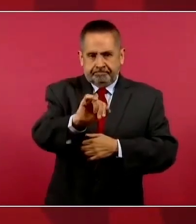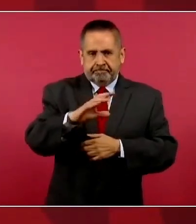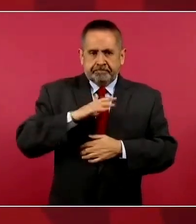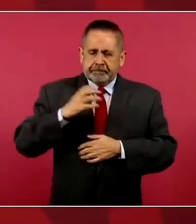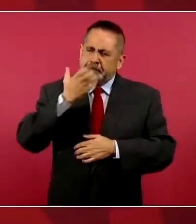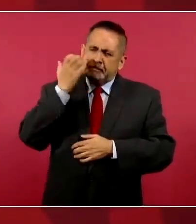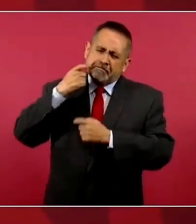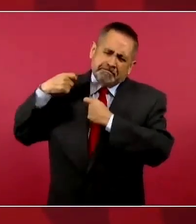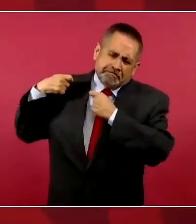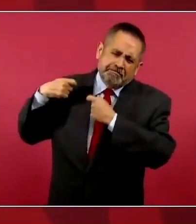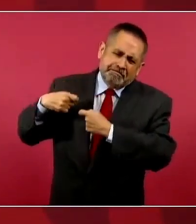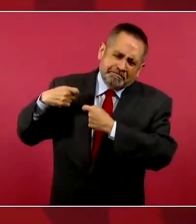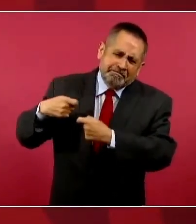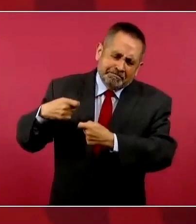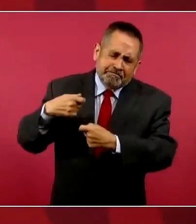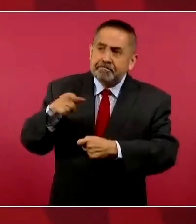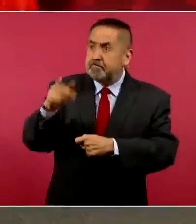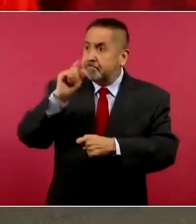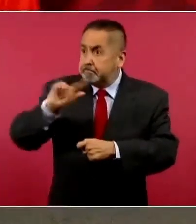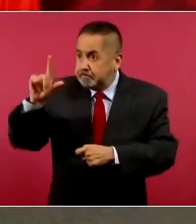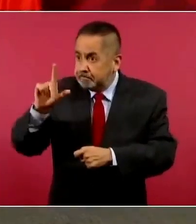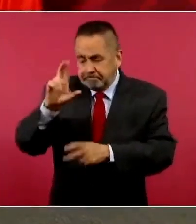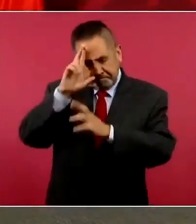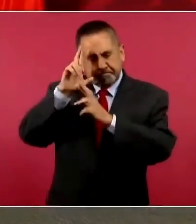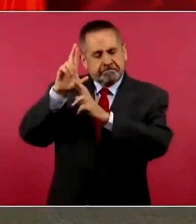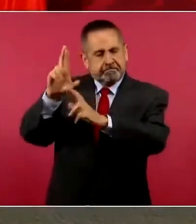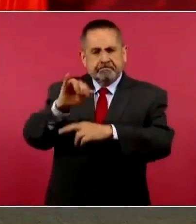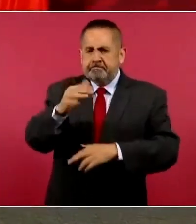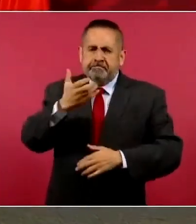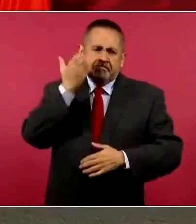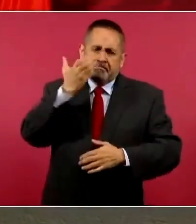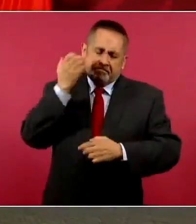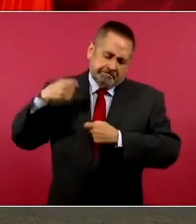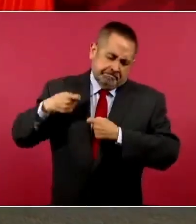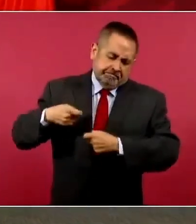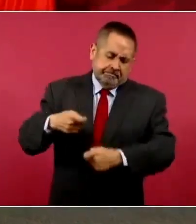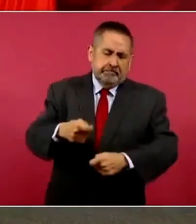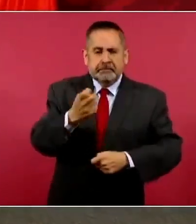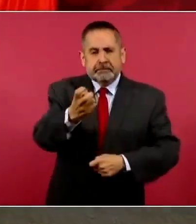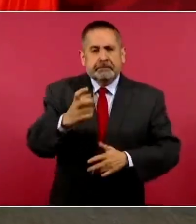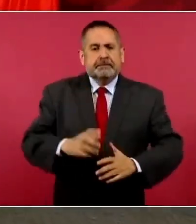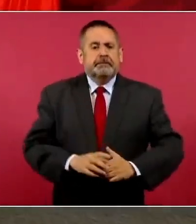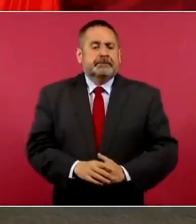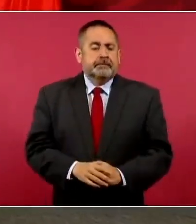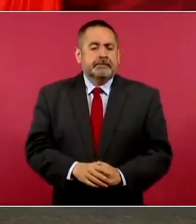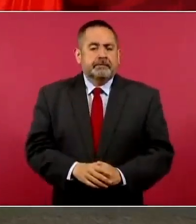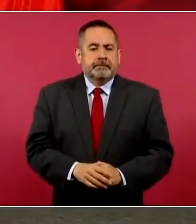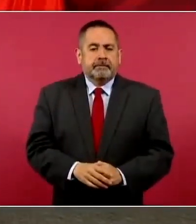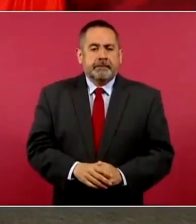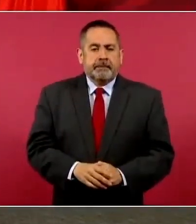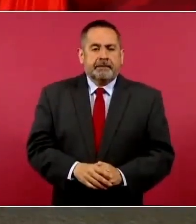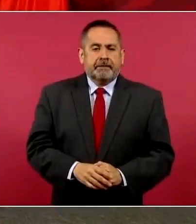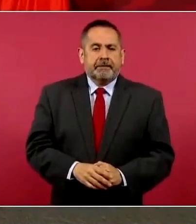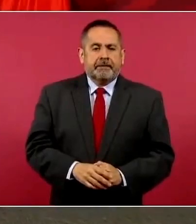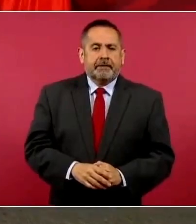porque viene de lejos, es una tradición. Entonces,